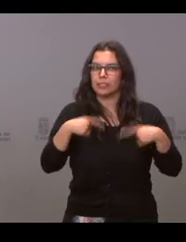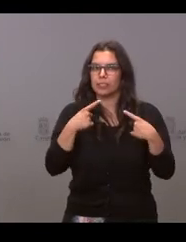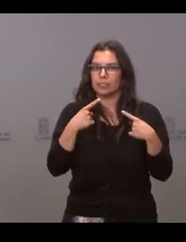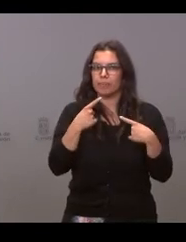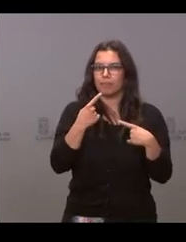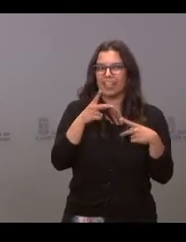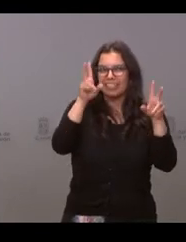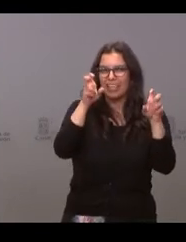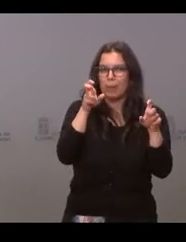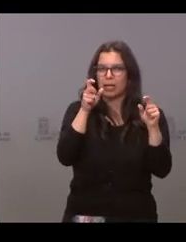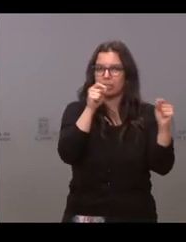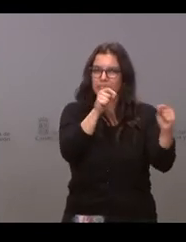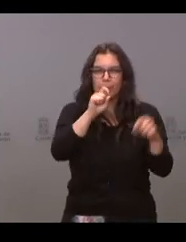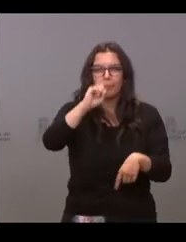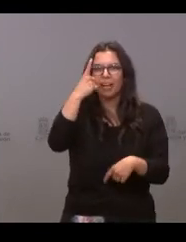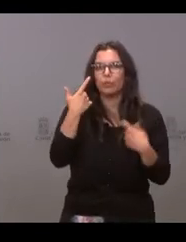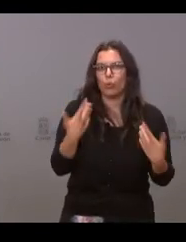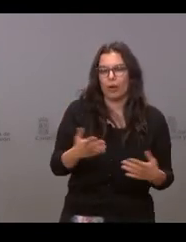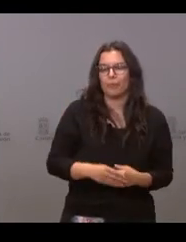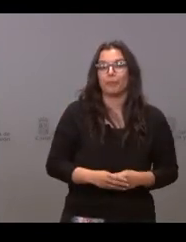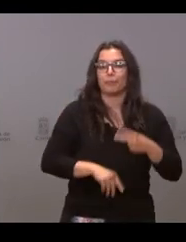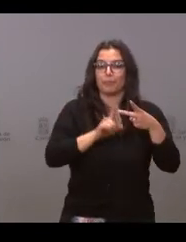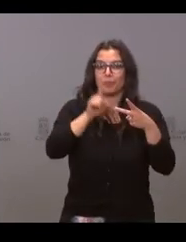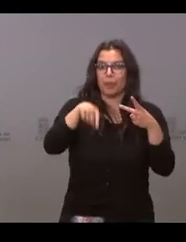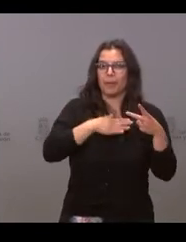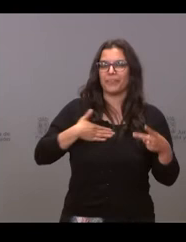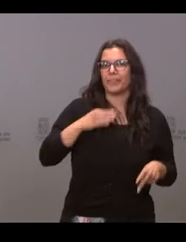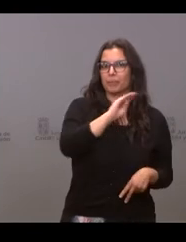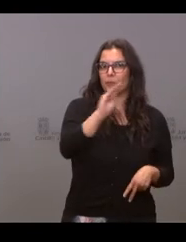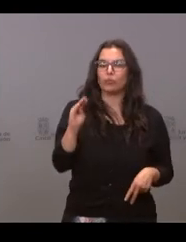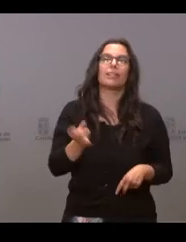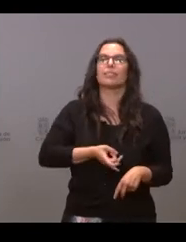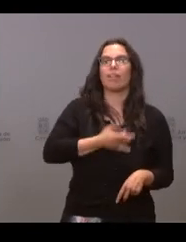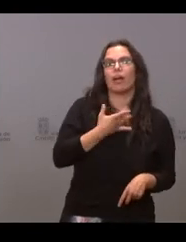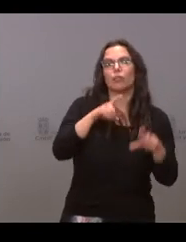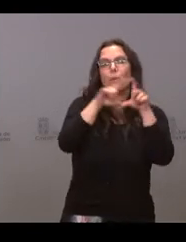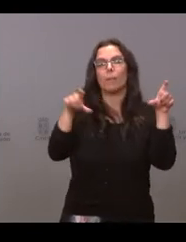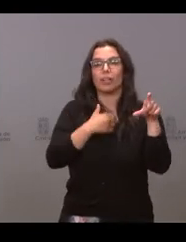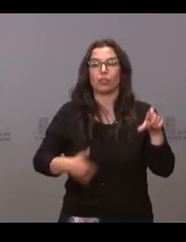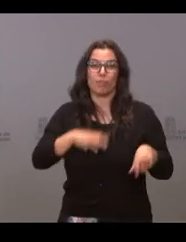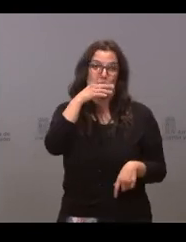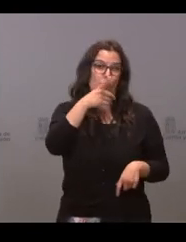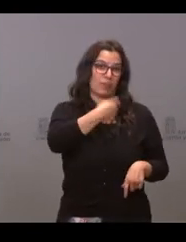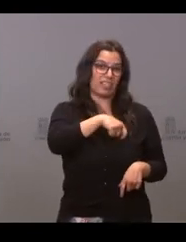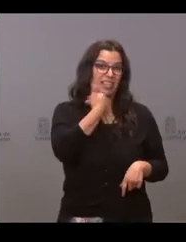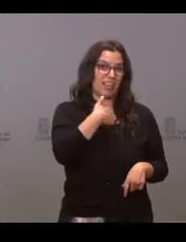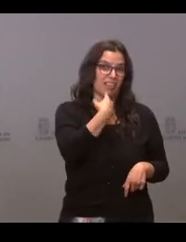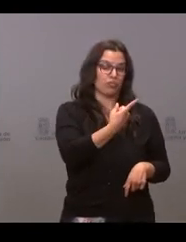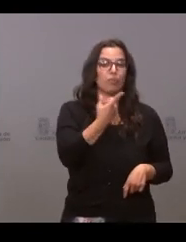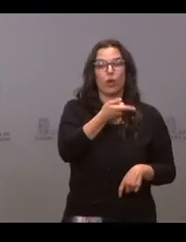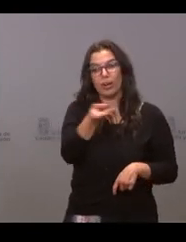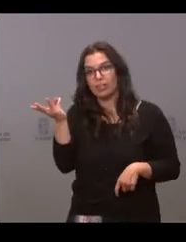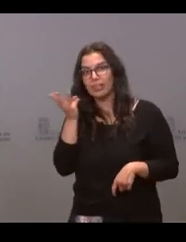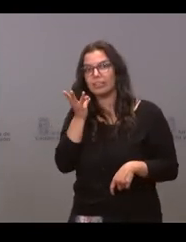para poder cerrar estos acuerdos luego también me gustaría que los sindicatos y la patronal ya que el presidente ya lo ha hecho hicieron una valoración de los